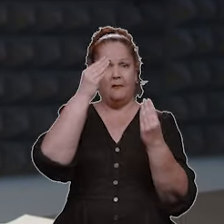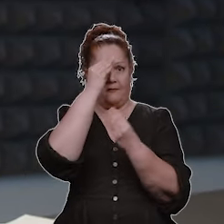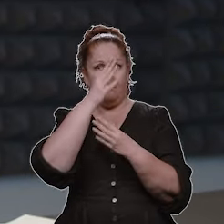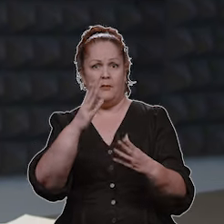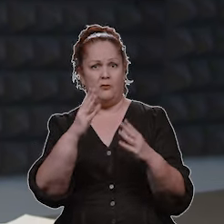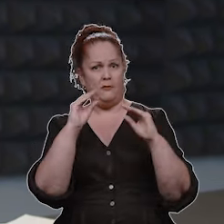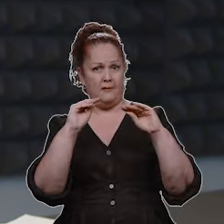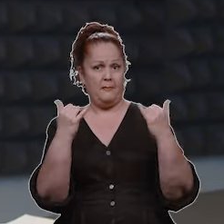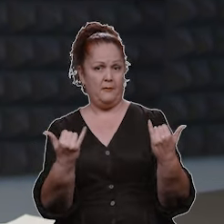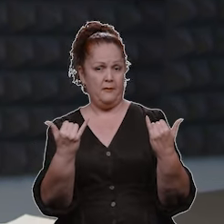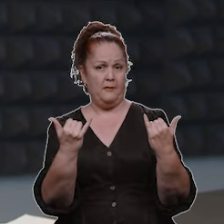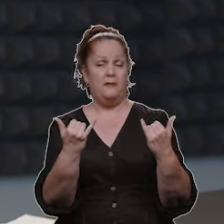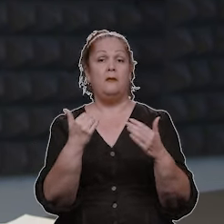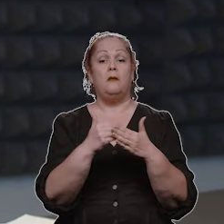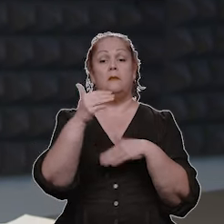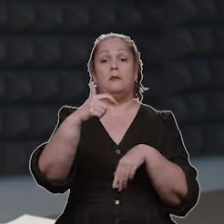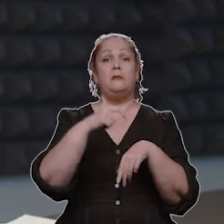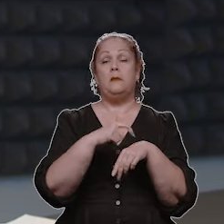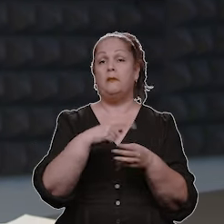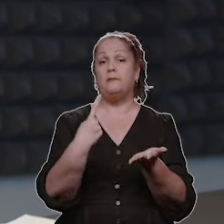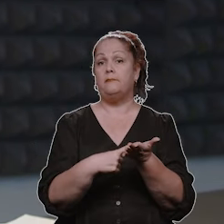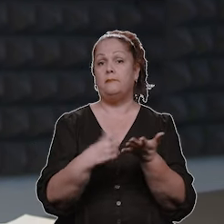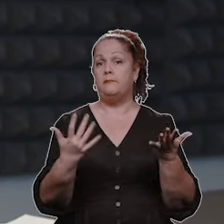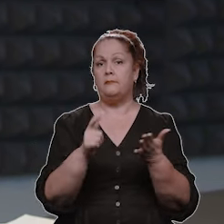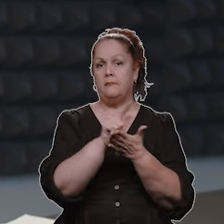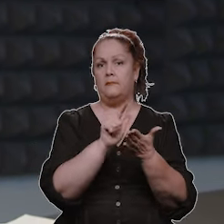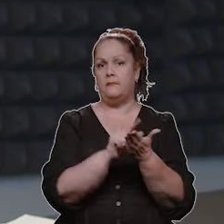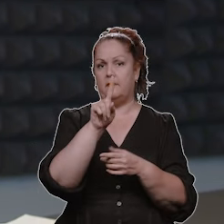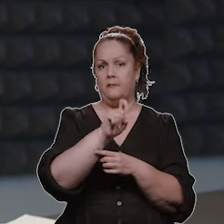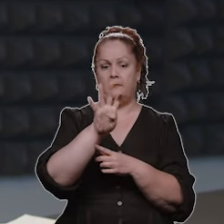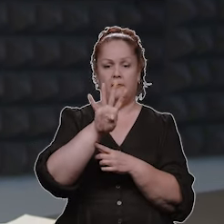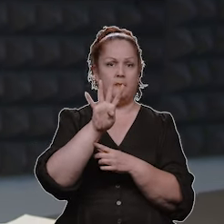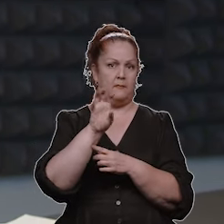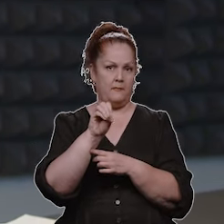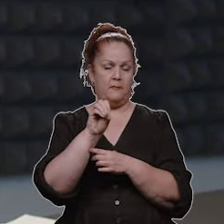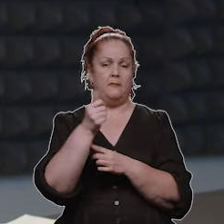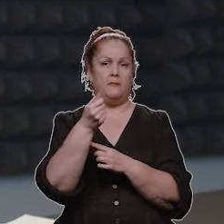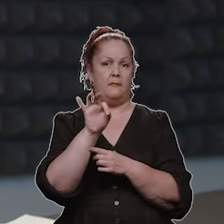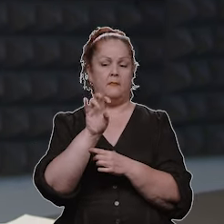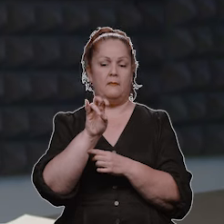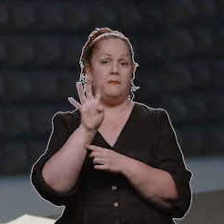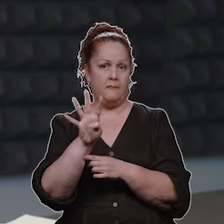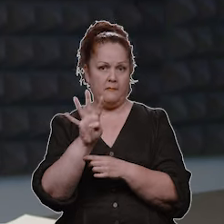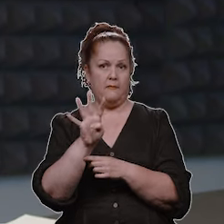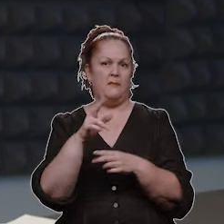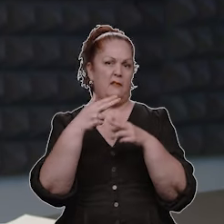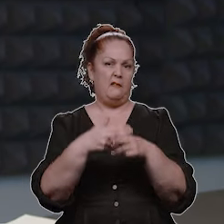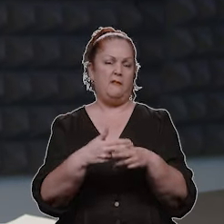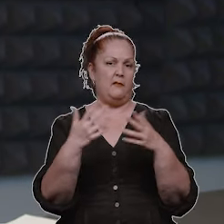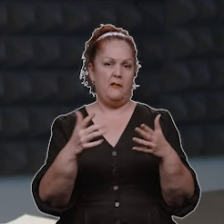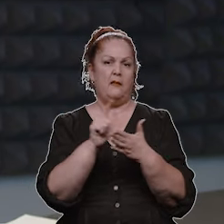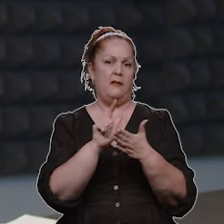información que hemos compartido en nuestro próximo episodio hablaremos sobre la ley 140 de 1974